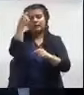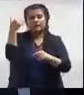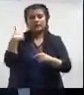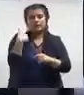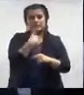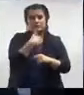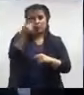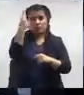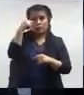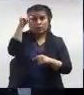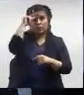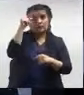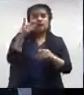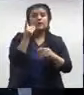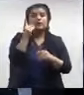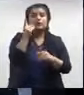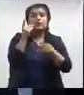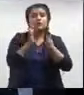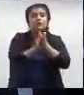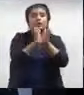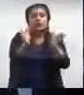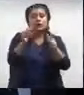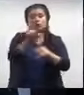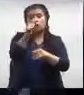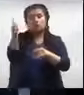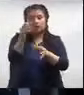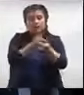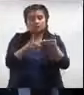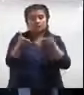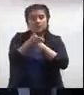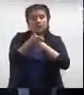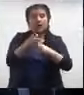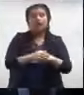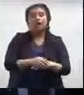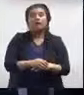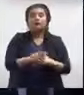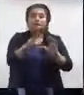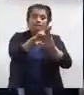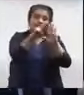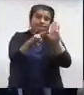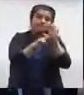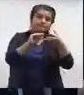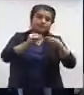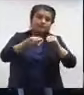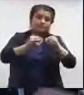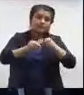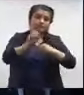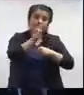y direcciones generales y dependencias que lo conforman. Acuerdo gubernativo número